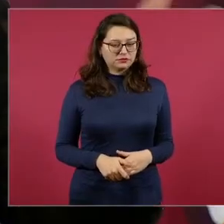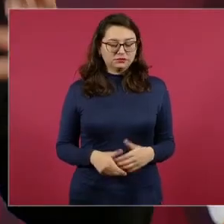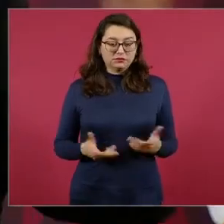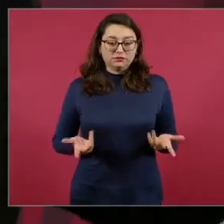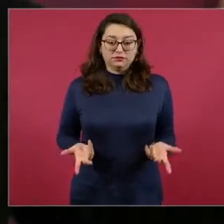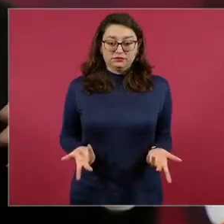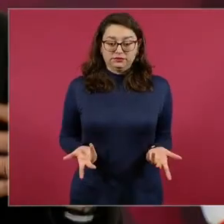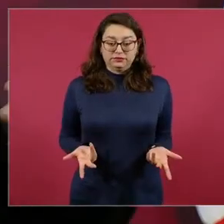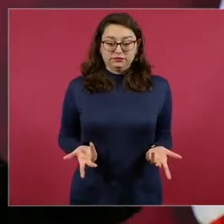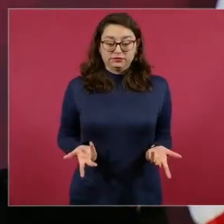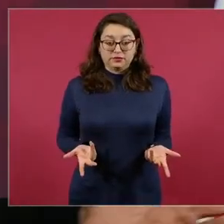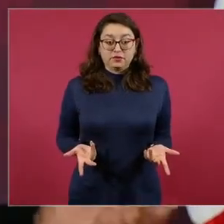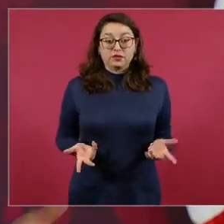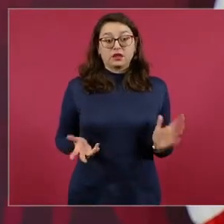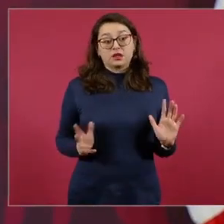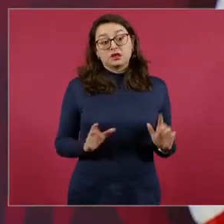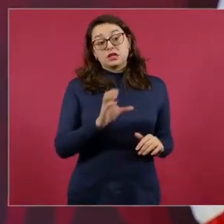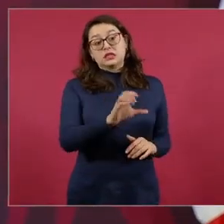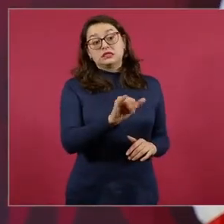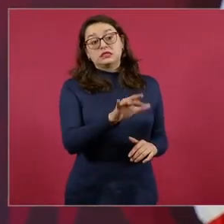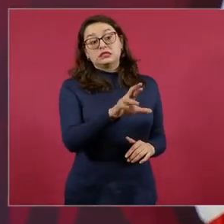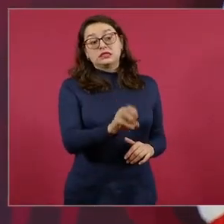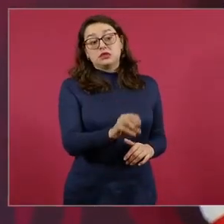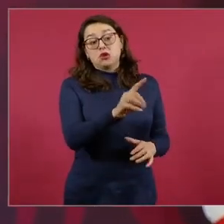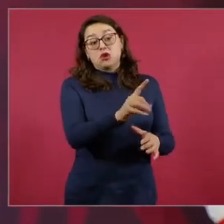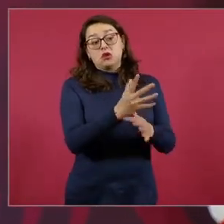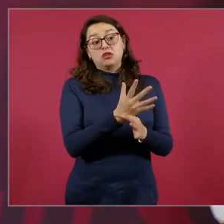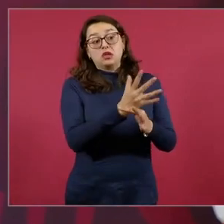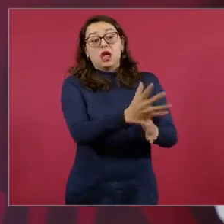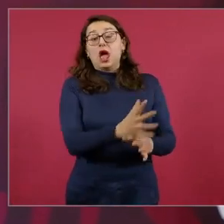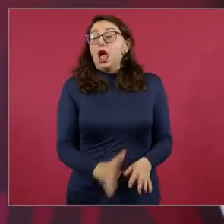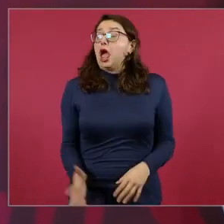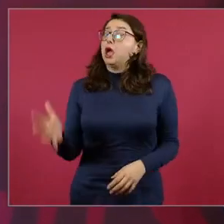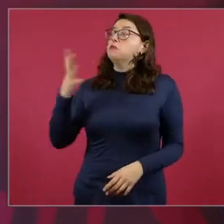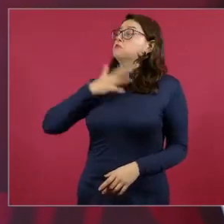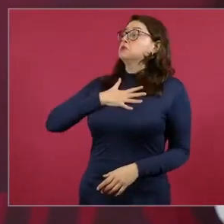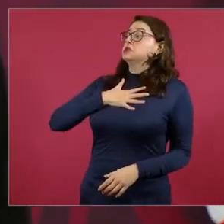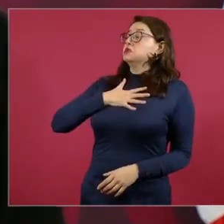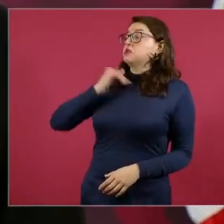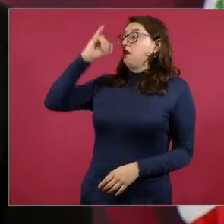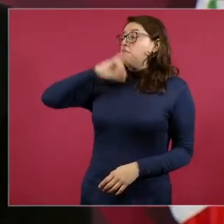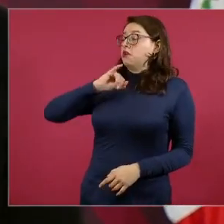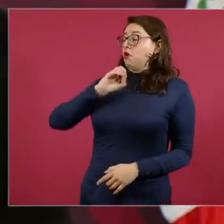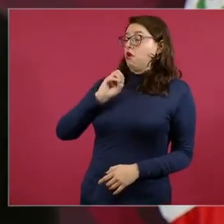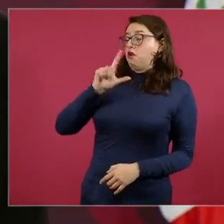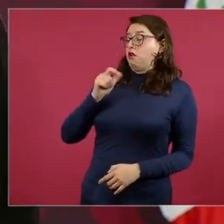Entonces dice, no, a mí me paga Olegario. No, no, no, no, no te paga Olegario.